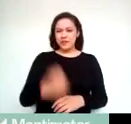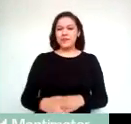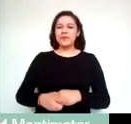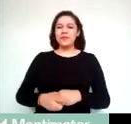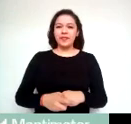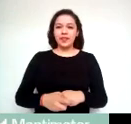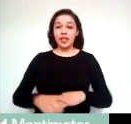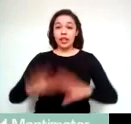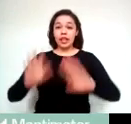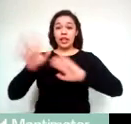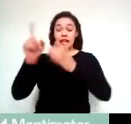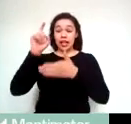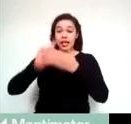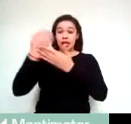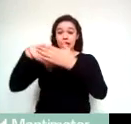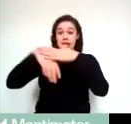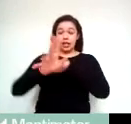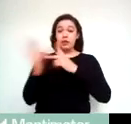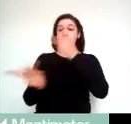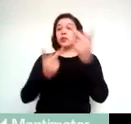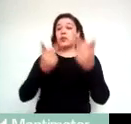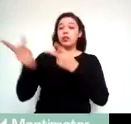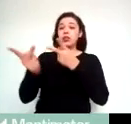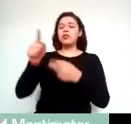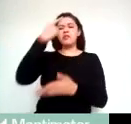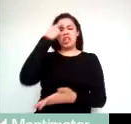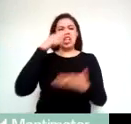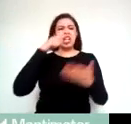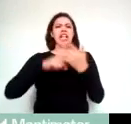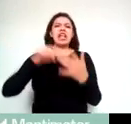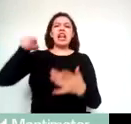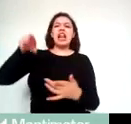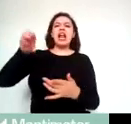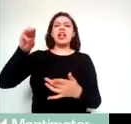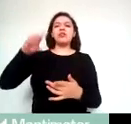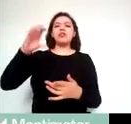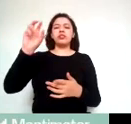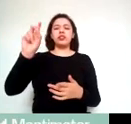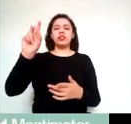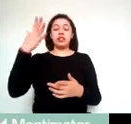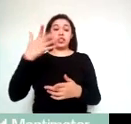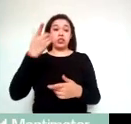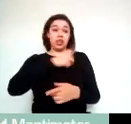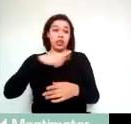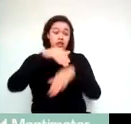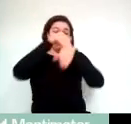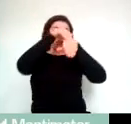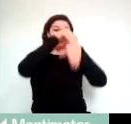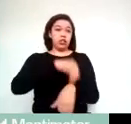Cuando entren, les va a poner esta pregunta. ¿Consideras que la aplicación de la NOM 035 es obligatoria para todas las